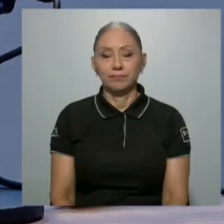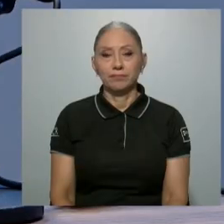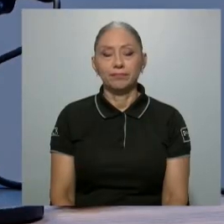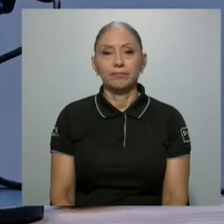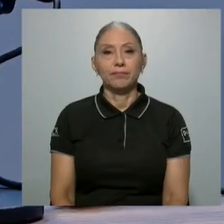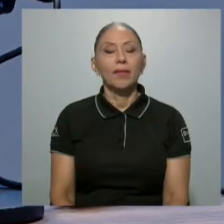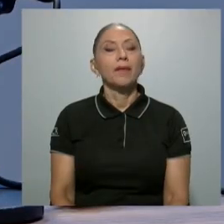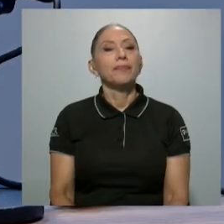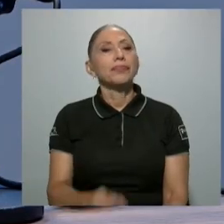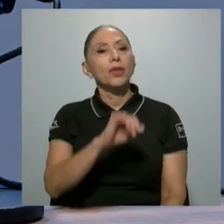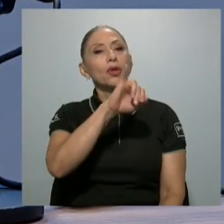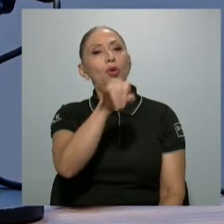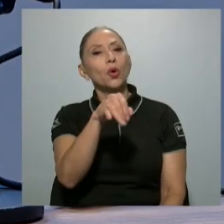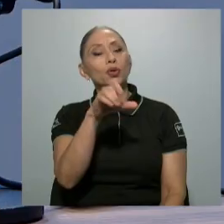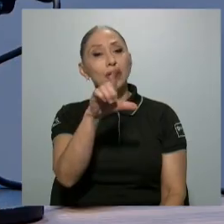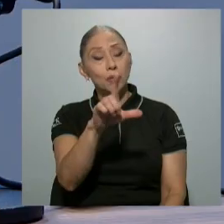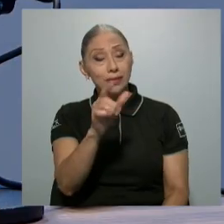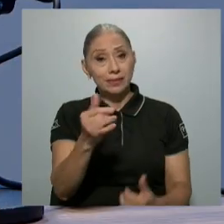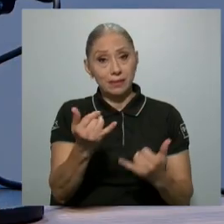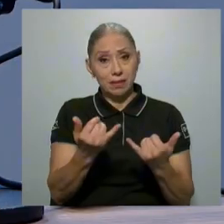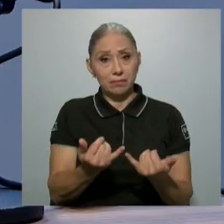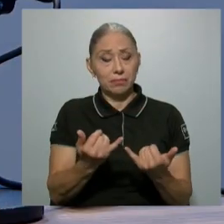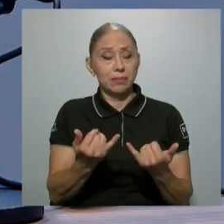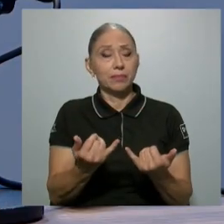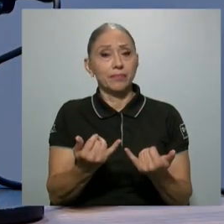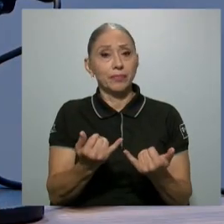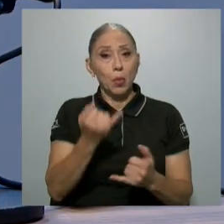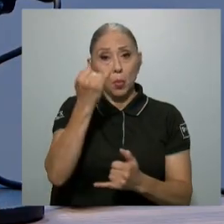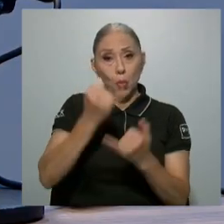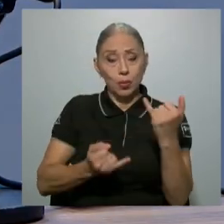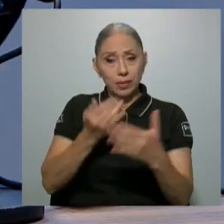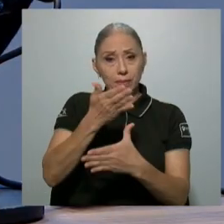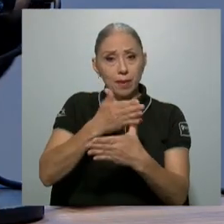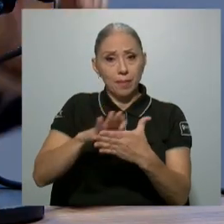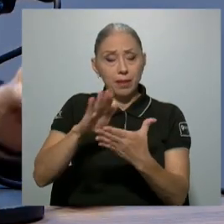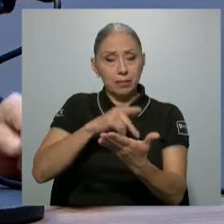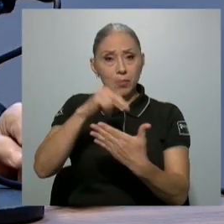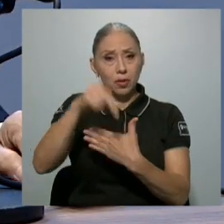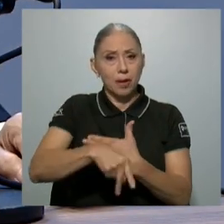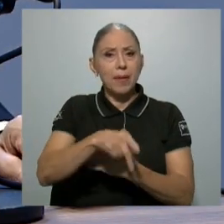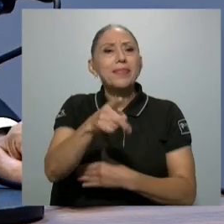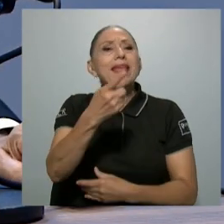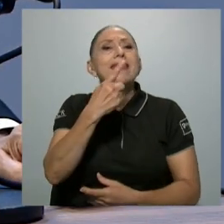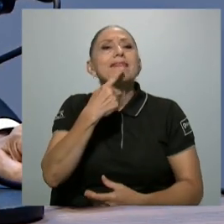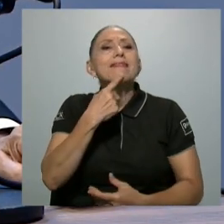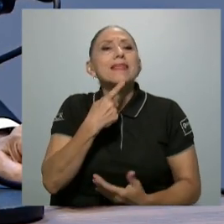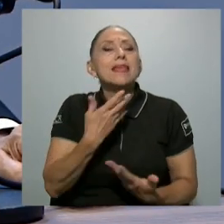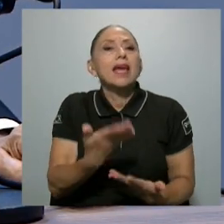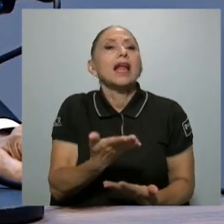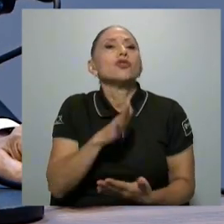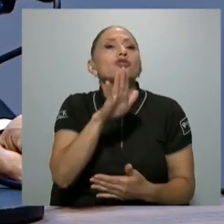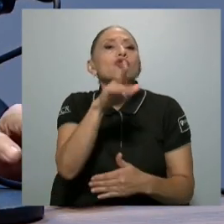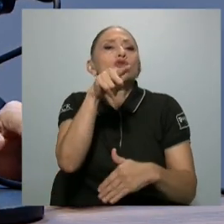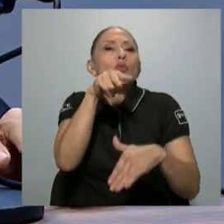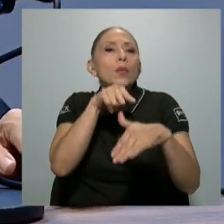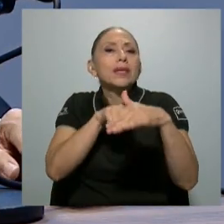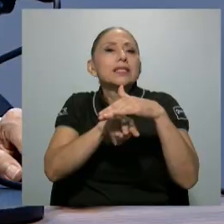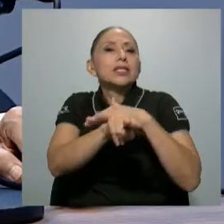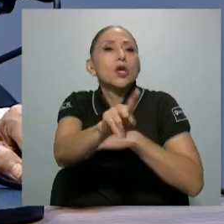Vamos, don José Luis, al último segmento y denos su visión, que yo no le he dejado con